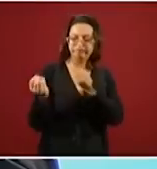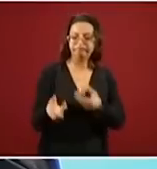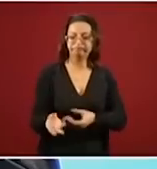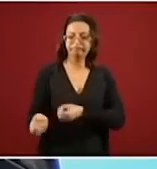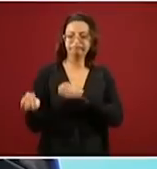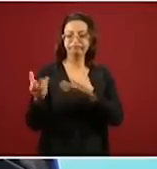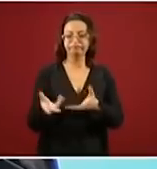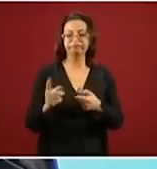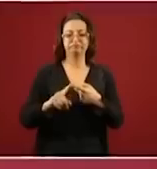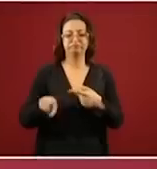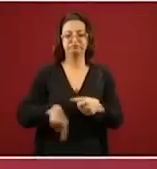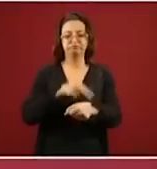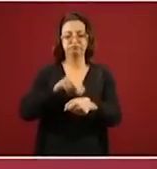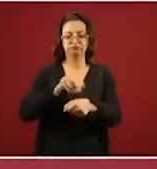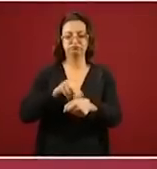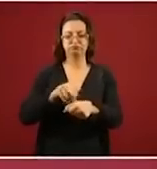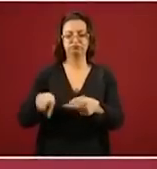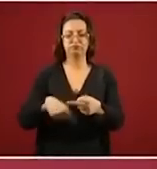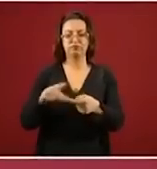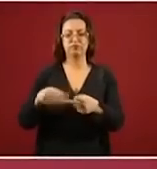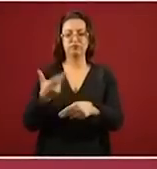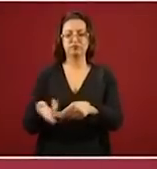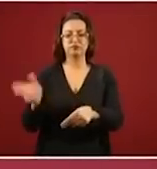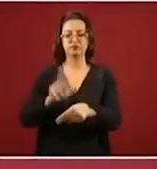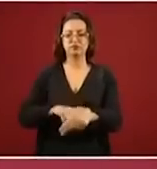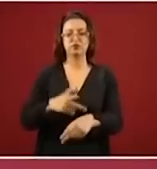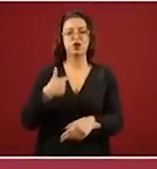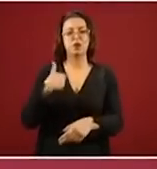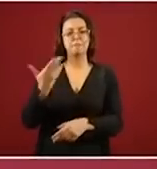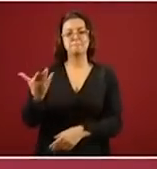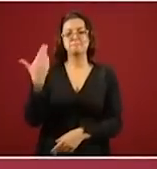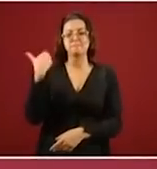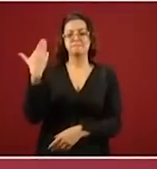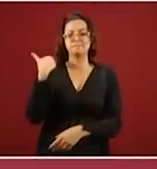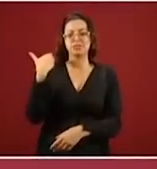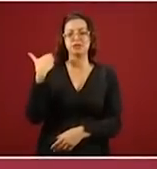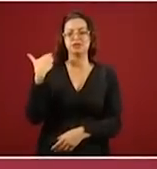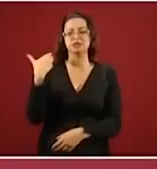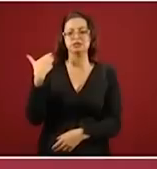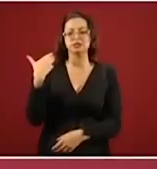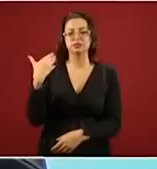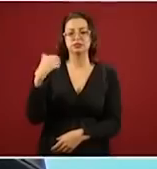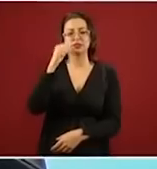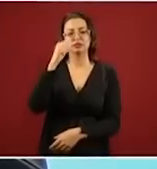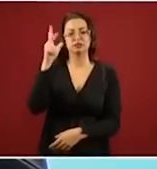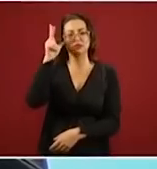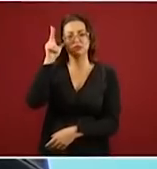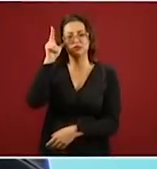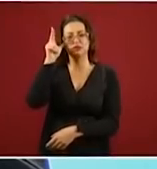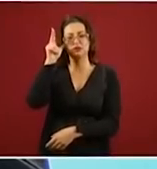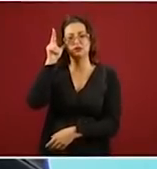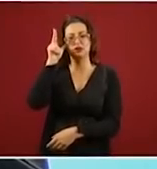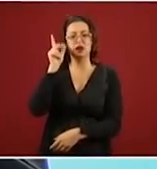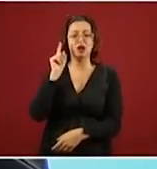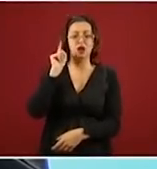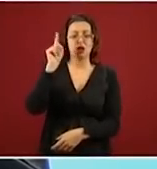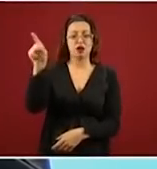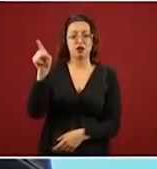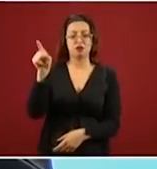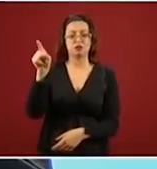médicos y de hospitales acabo de estar antier en